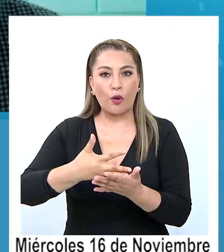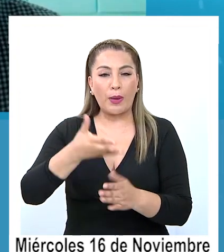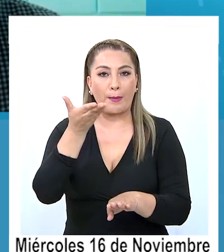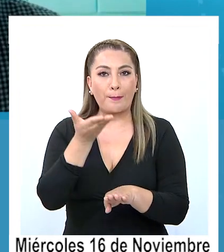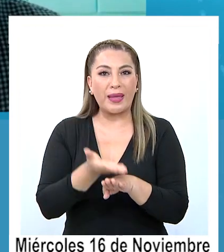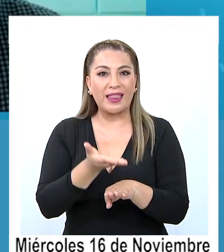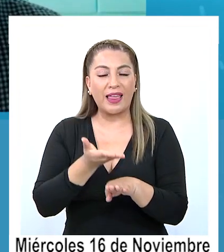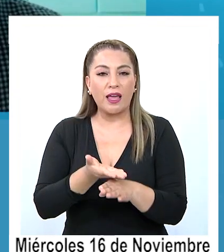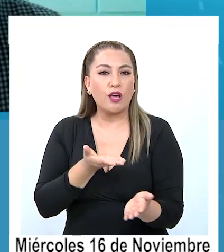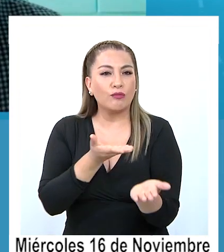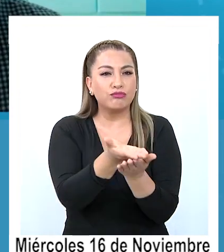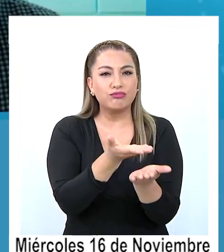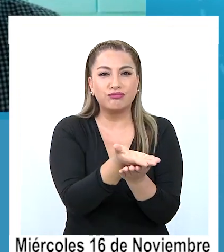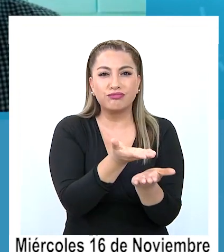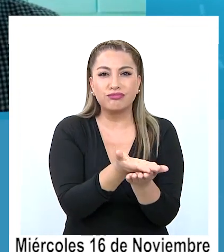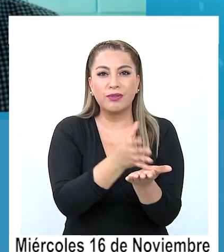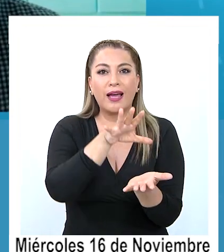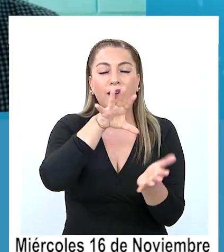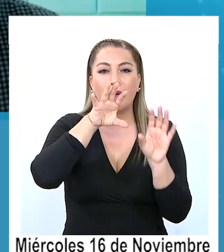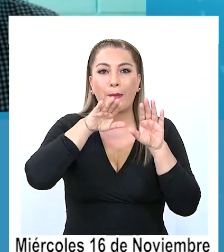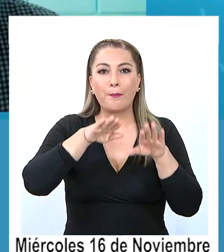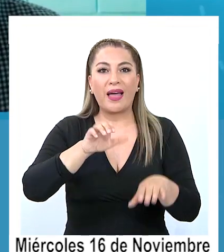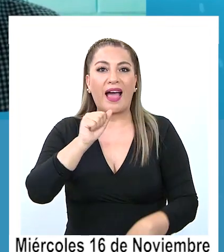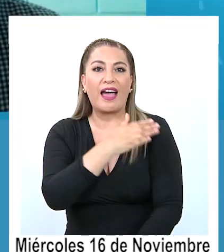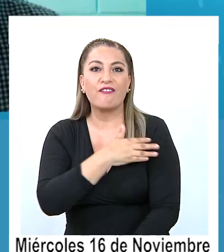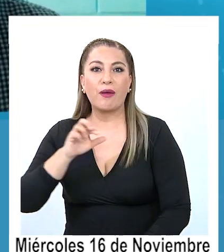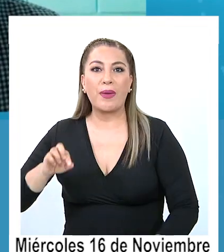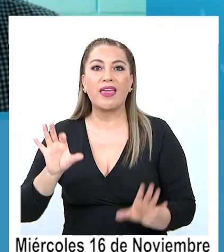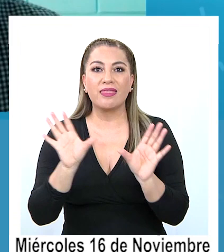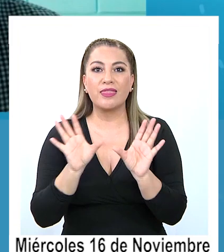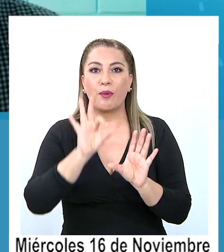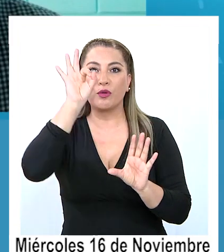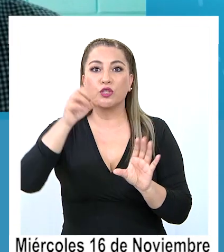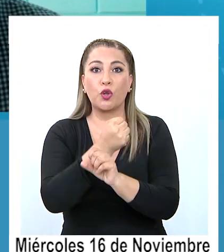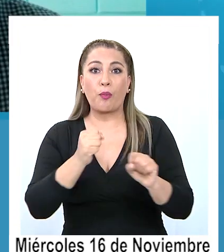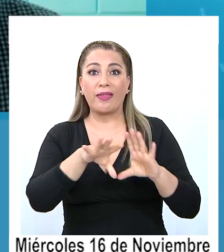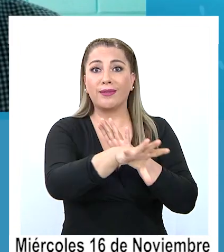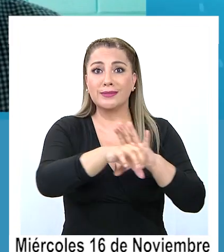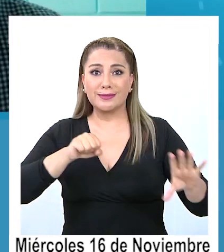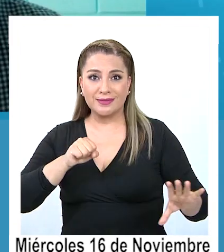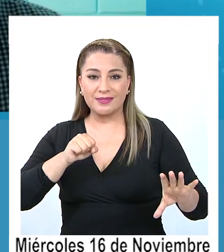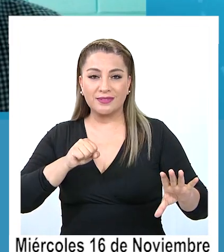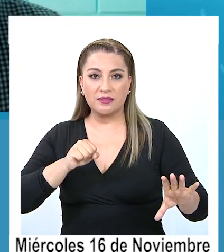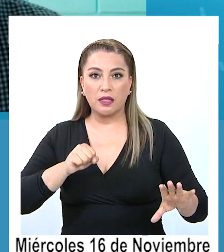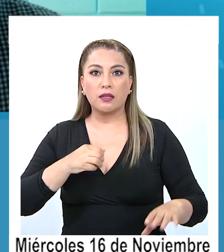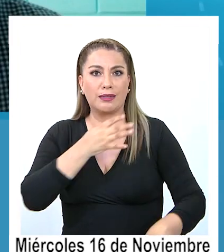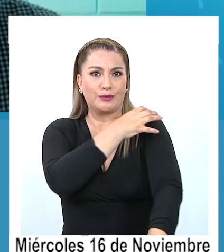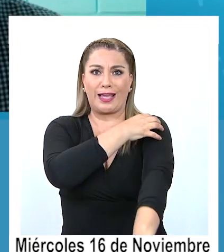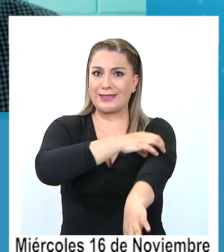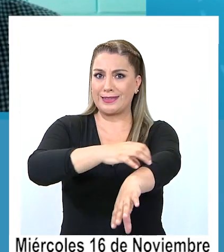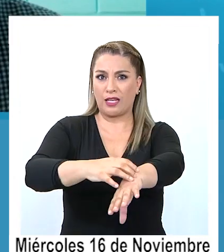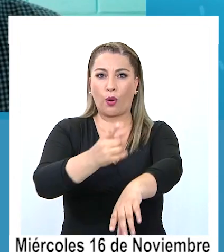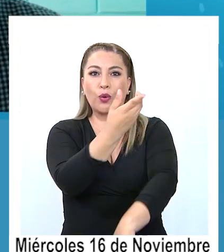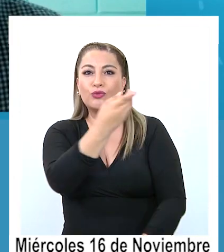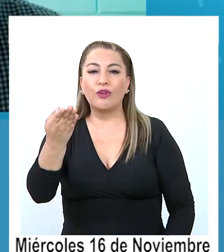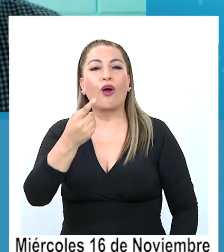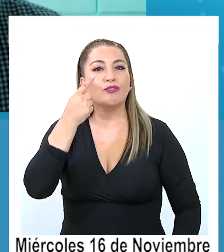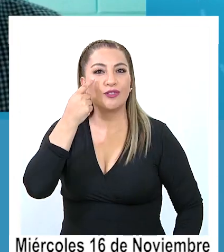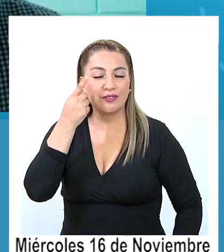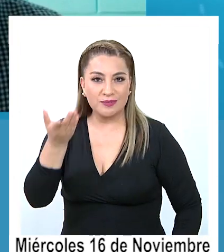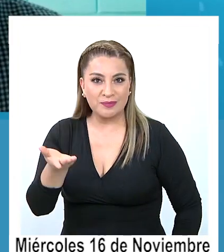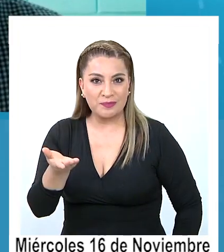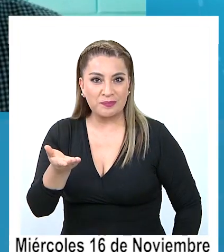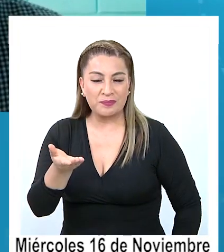solicitudes de retención de estos 10%, y bueno, y se dio un fenómeno a nivel nacional, que fue por todos conocido, en